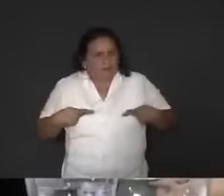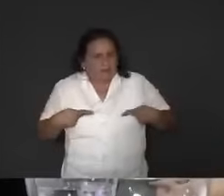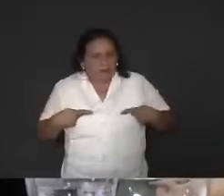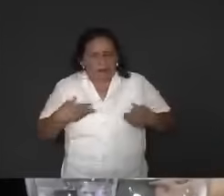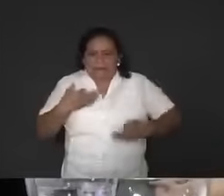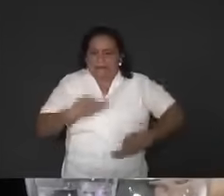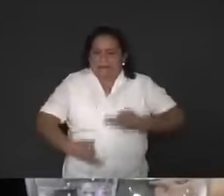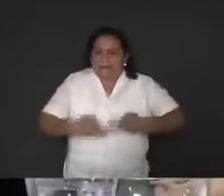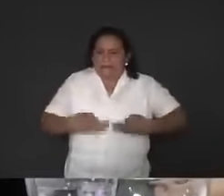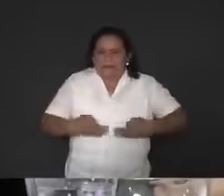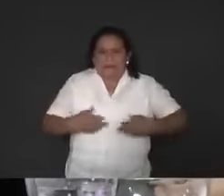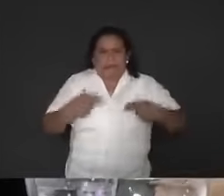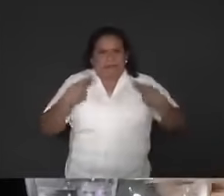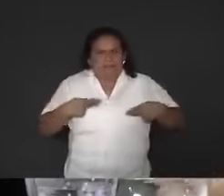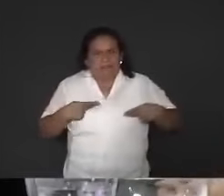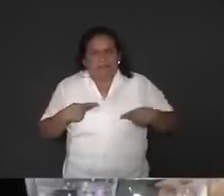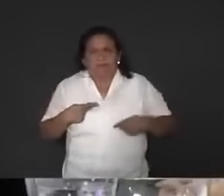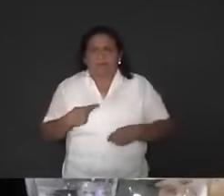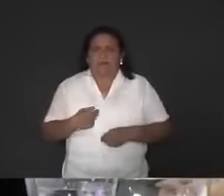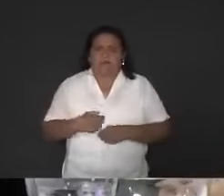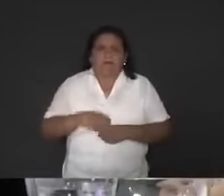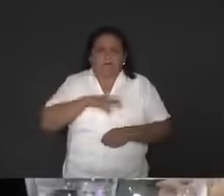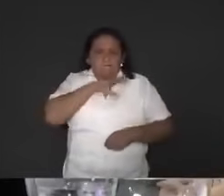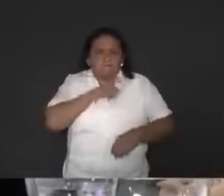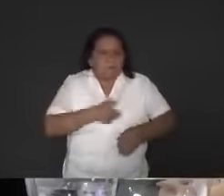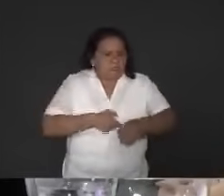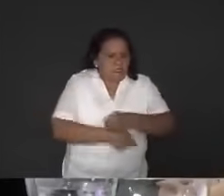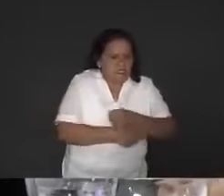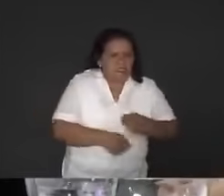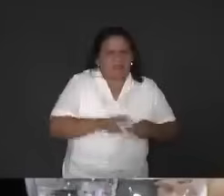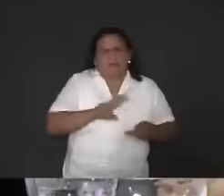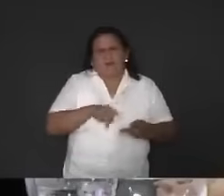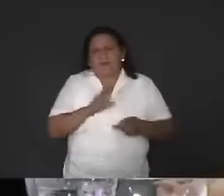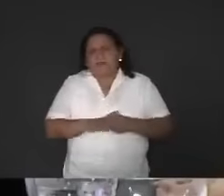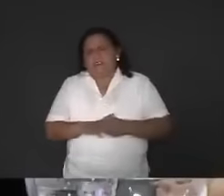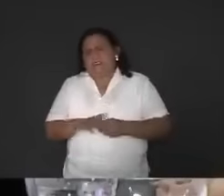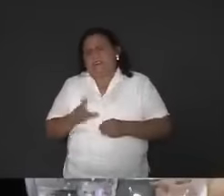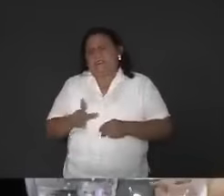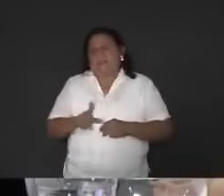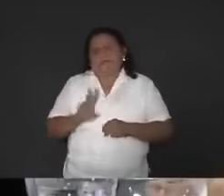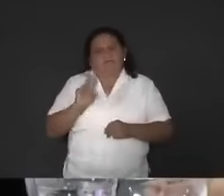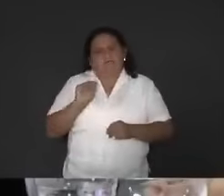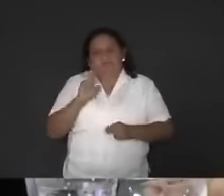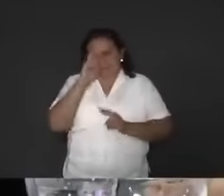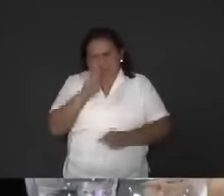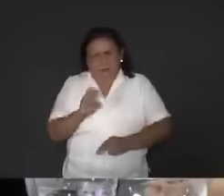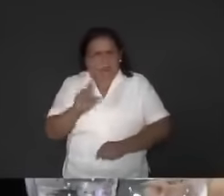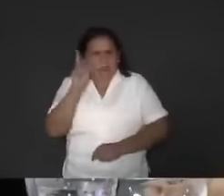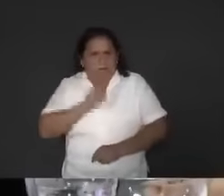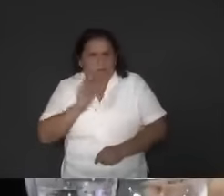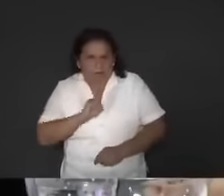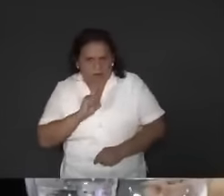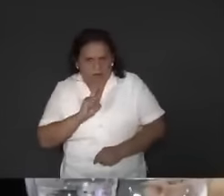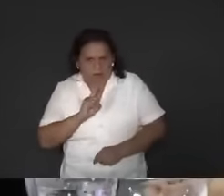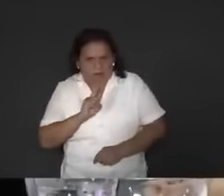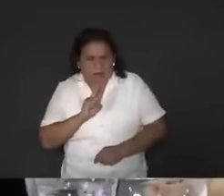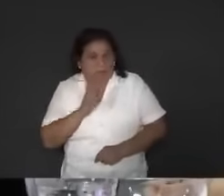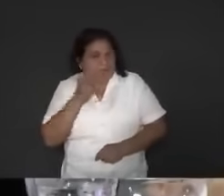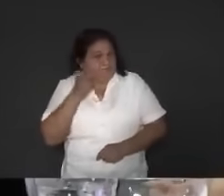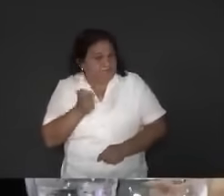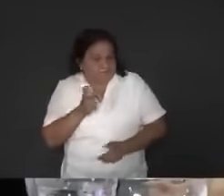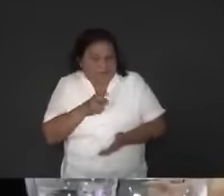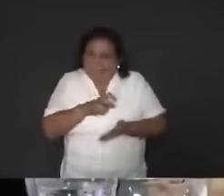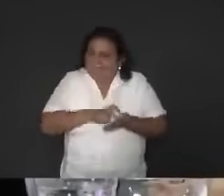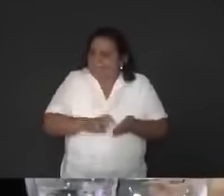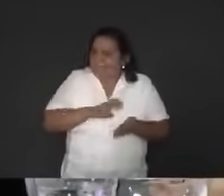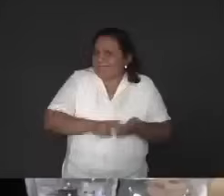justicia personas corruptas, misóginos y machistas. Mientras esto no se corrija,